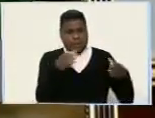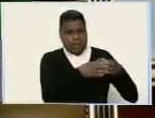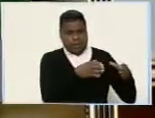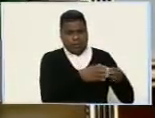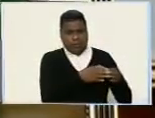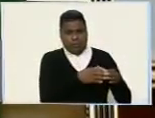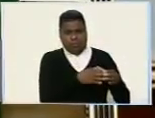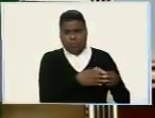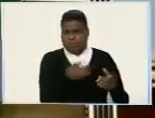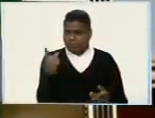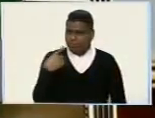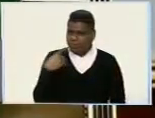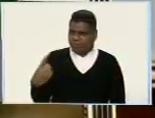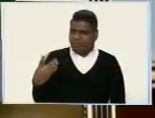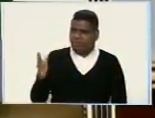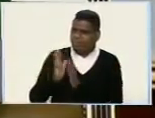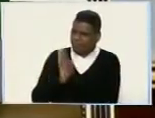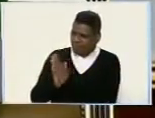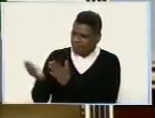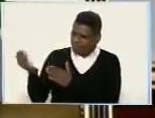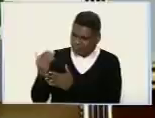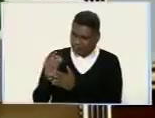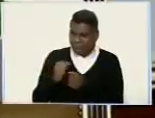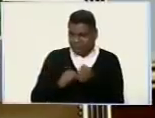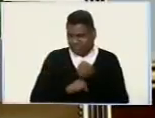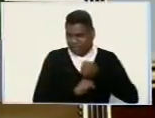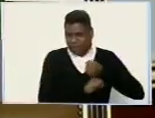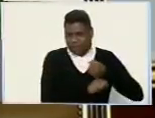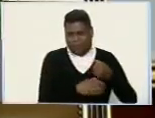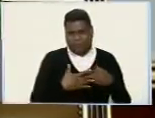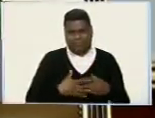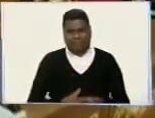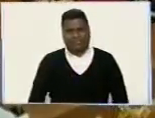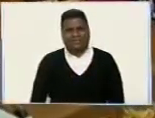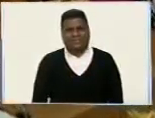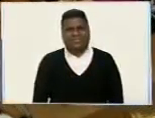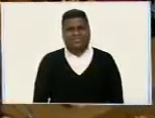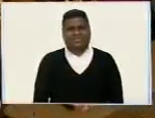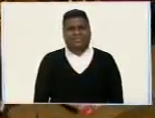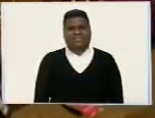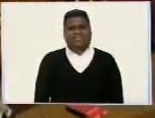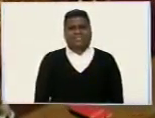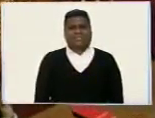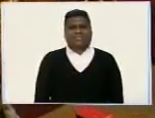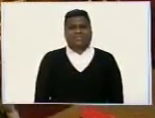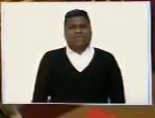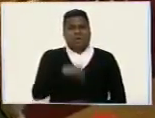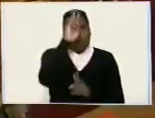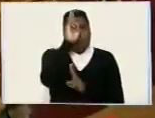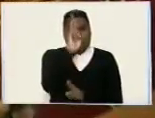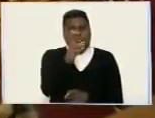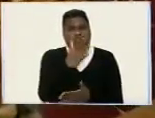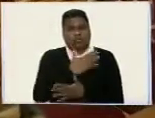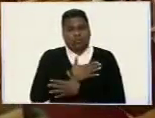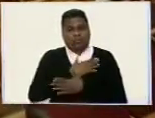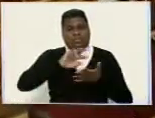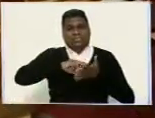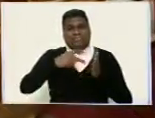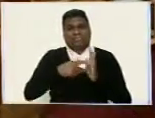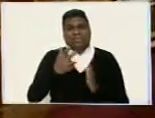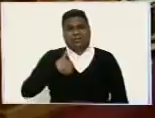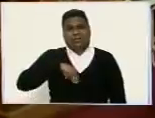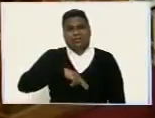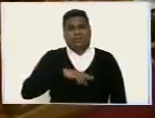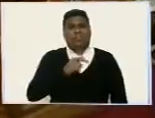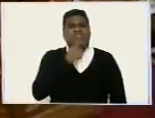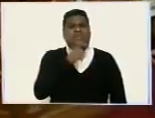mi compañero Elvis Amoroso, la complacencia, ¿verdad?, el honor que significa para nosotros que quien haya